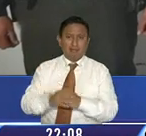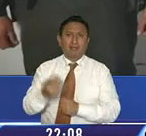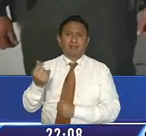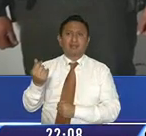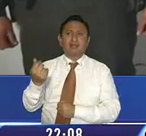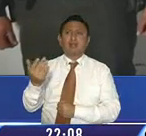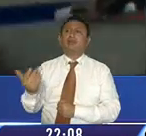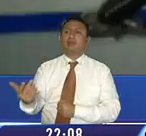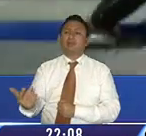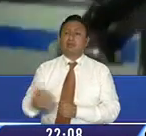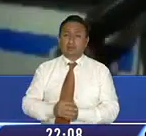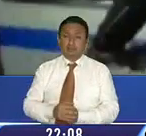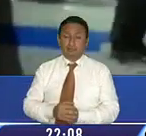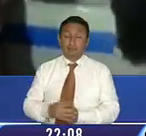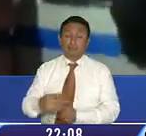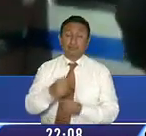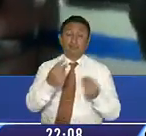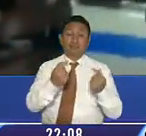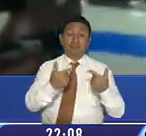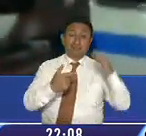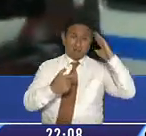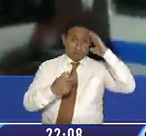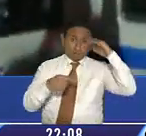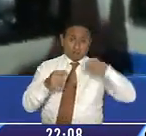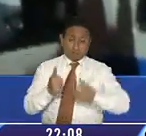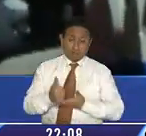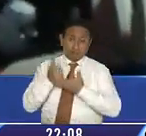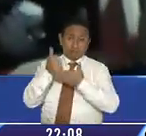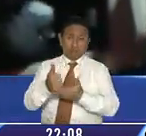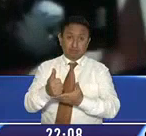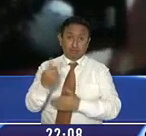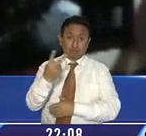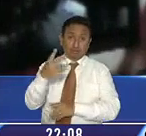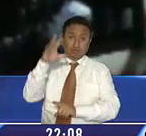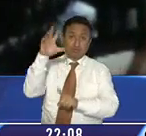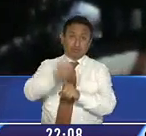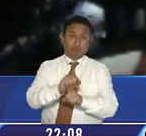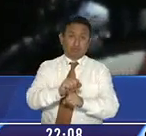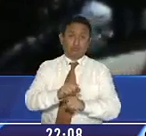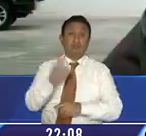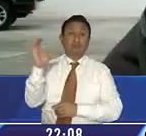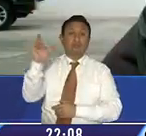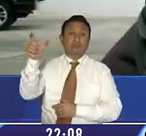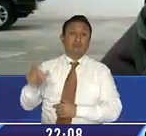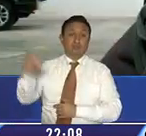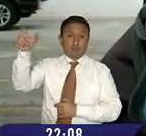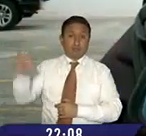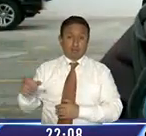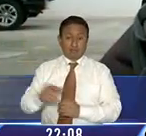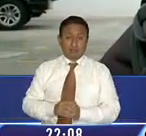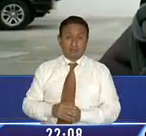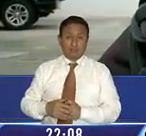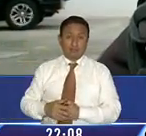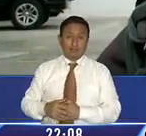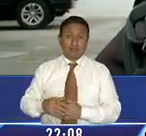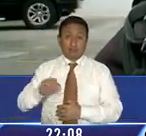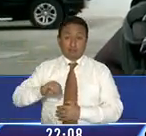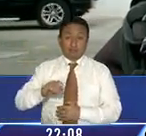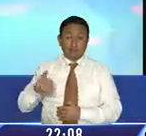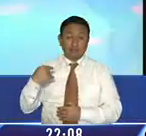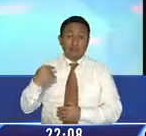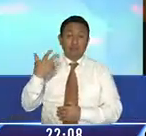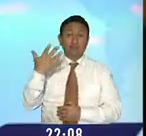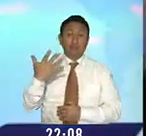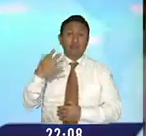de la venta del día. La actuación rápida de los agentes policiales permitió la captura de los 2 colombianos. Lista para ser usada, con 5